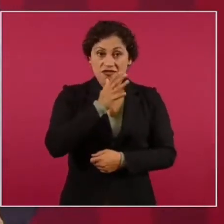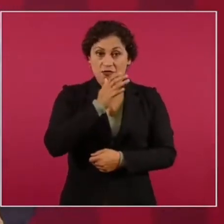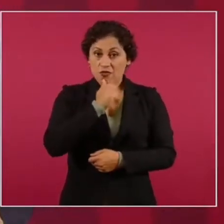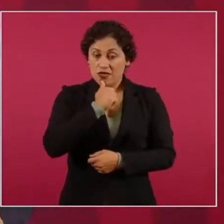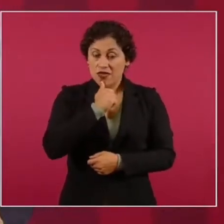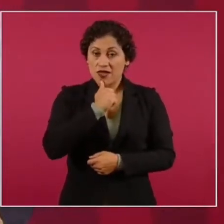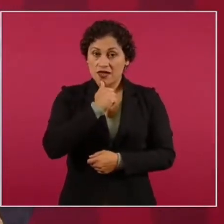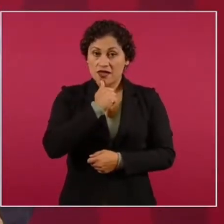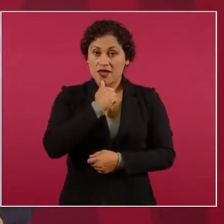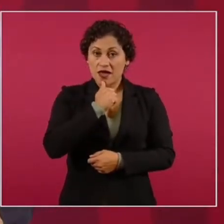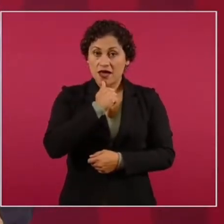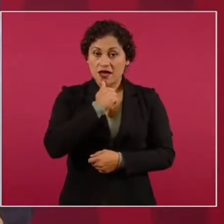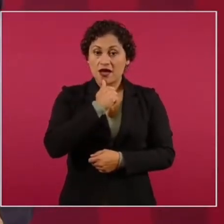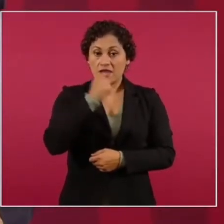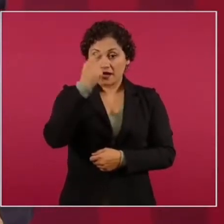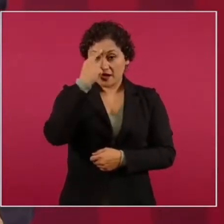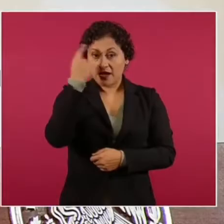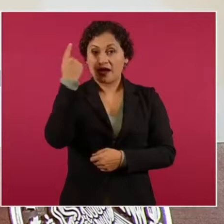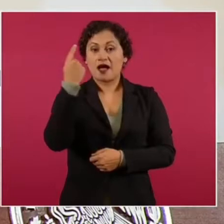para el ardor.